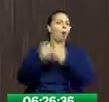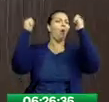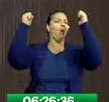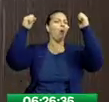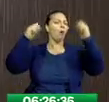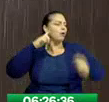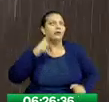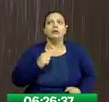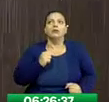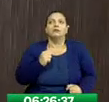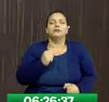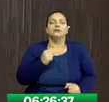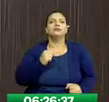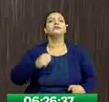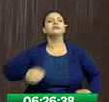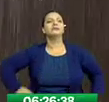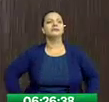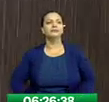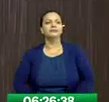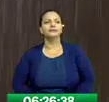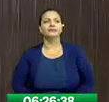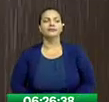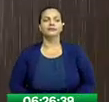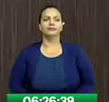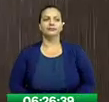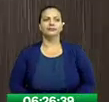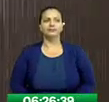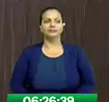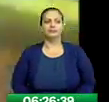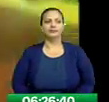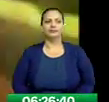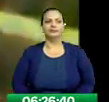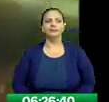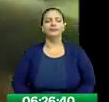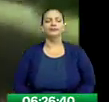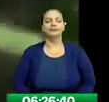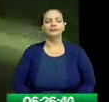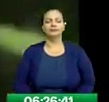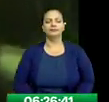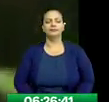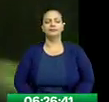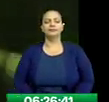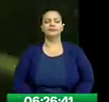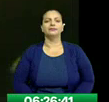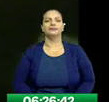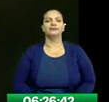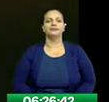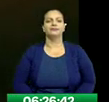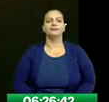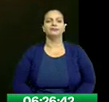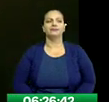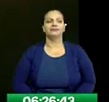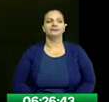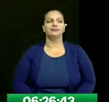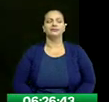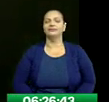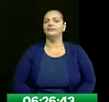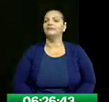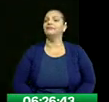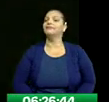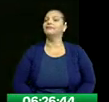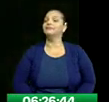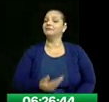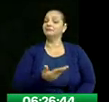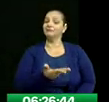Y después viene el sonido. El sonido es el que te pone... El sonido que te manipula. Claro. Arévalo ha